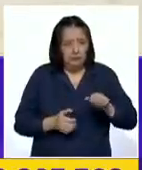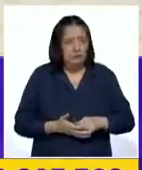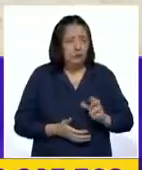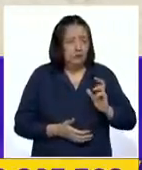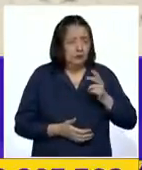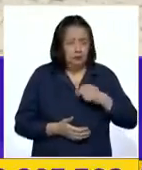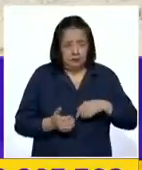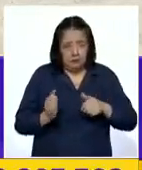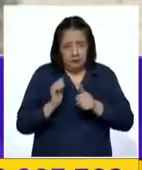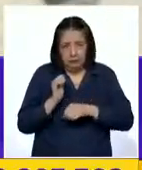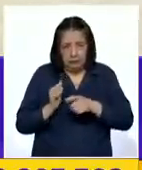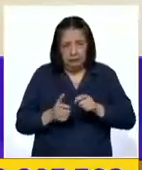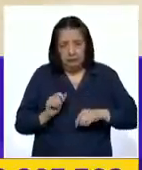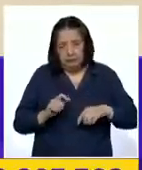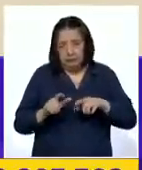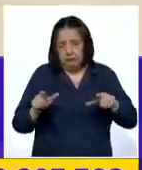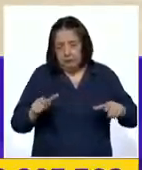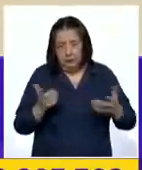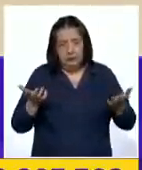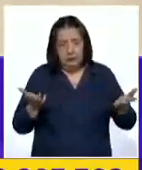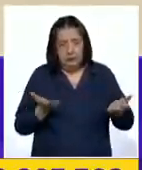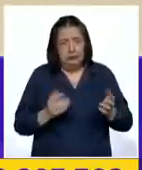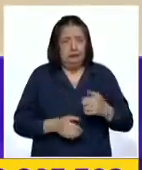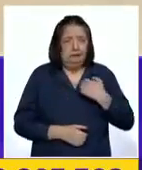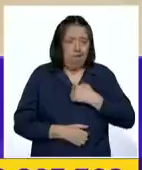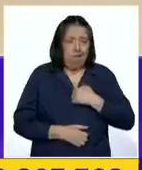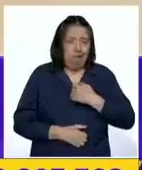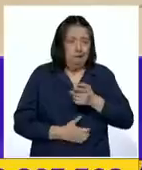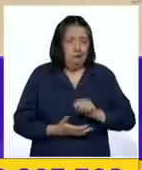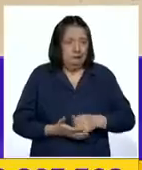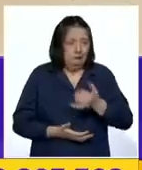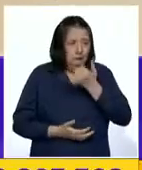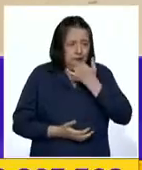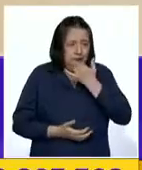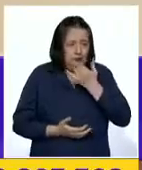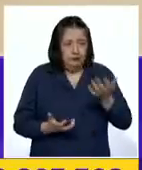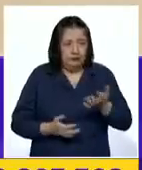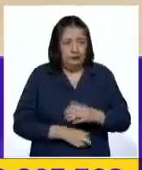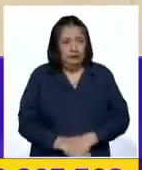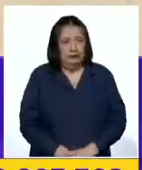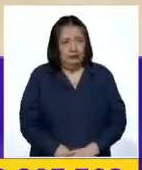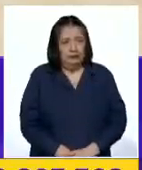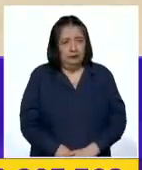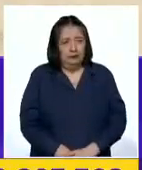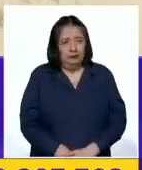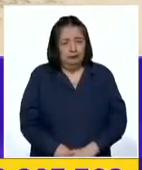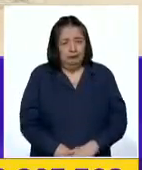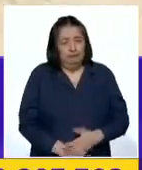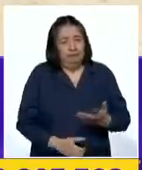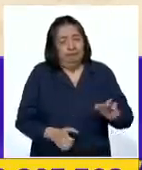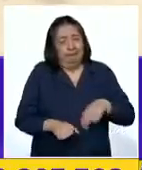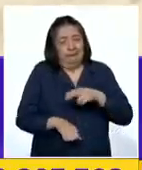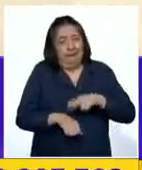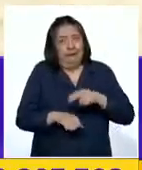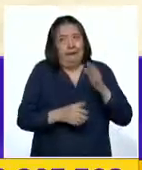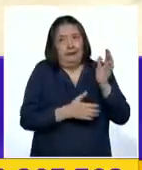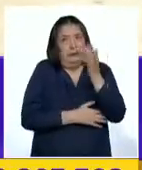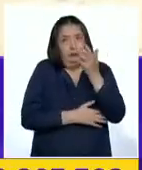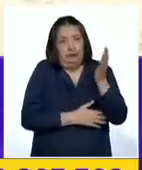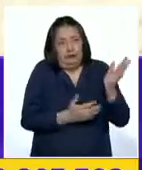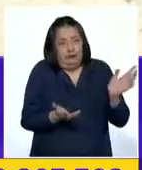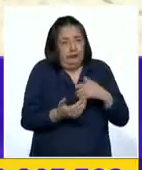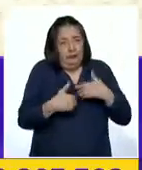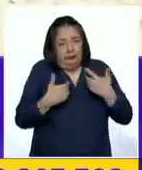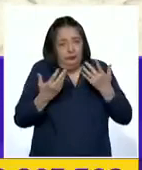nuestros hermanos de la zona baja. Es muy lamentable todo esto lo que está pasando. Y la naturaleza es impredecible, ¿no? No se